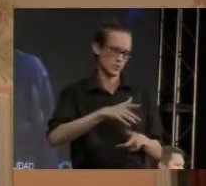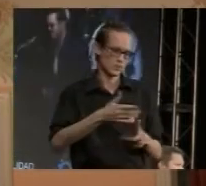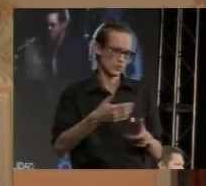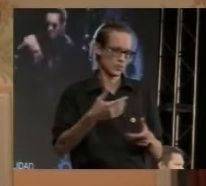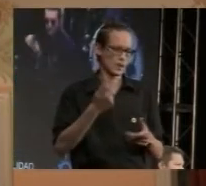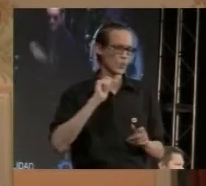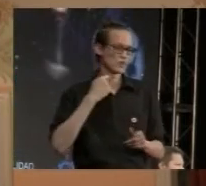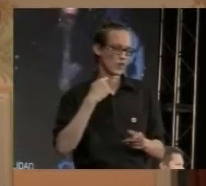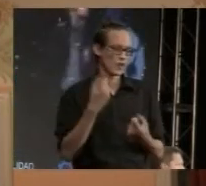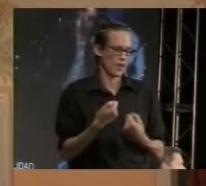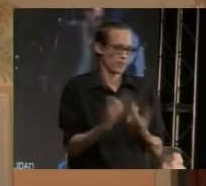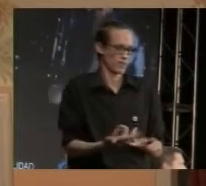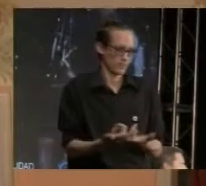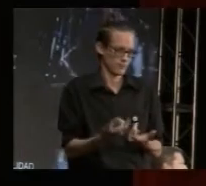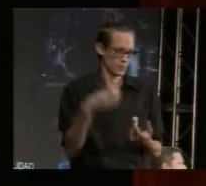plan de viviendas